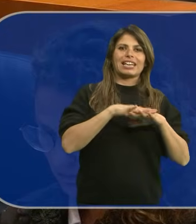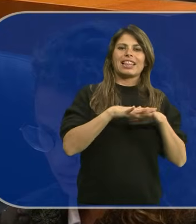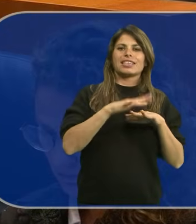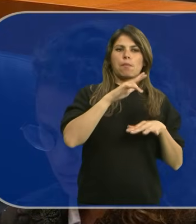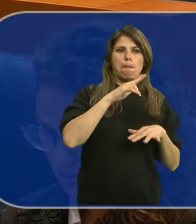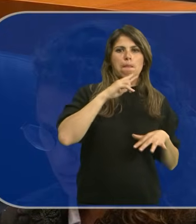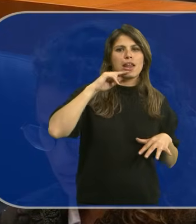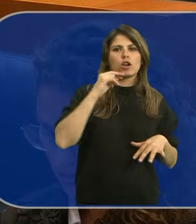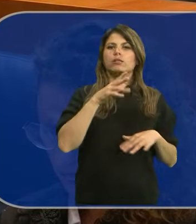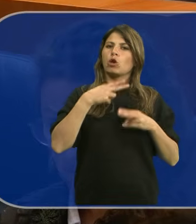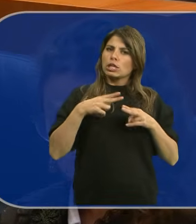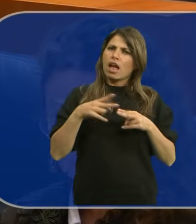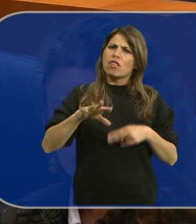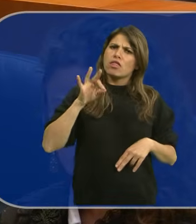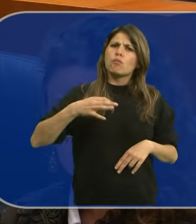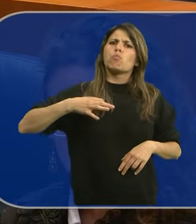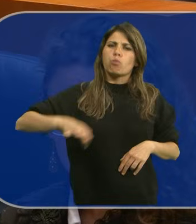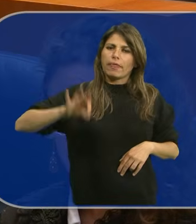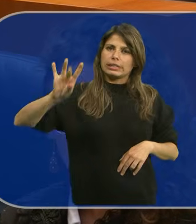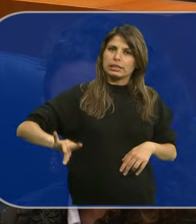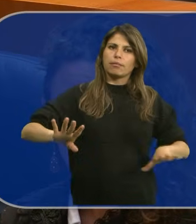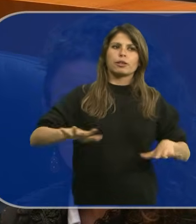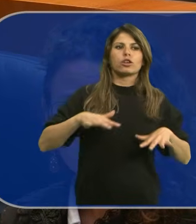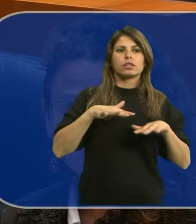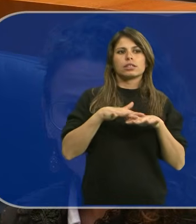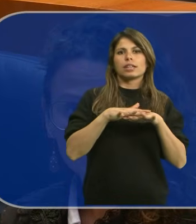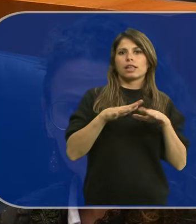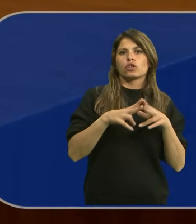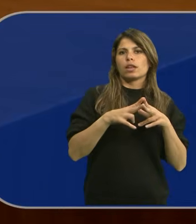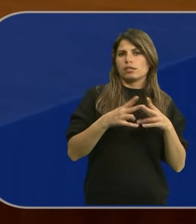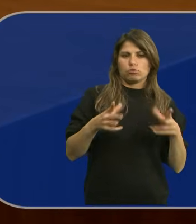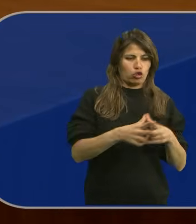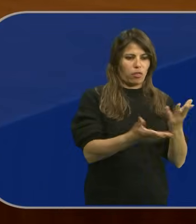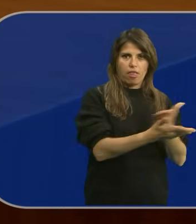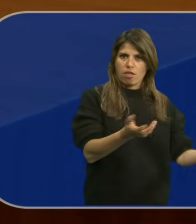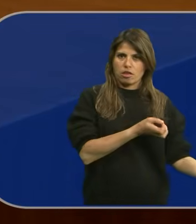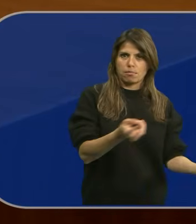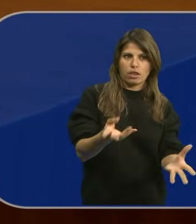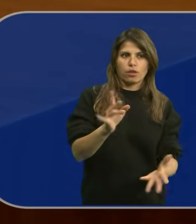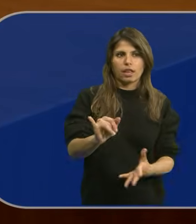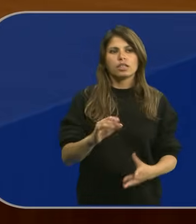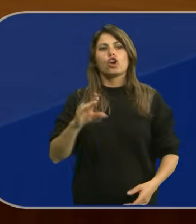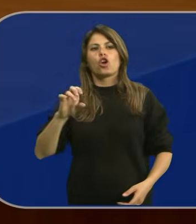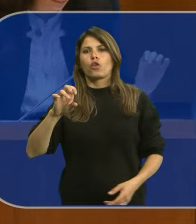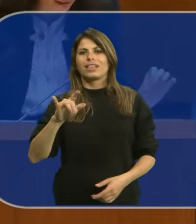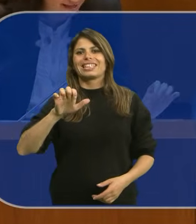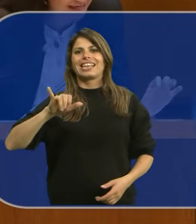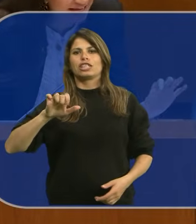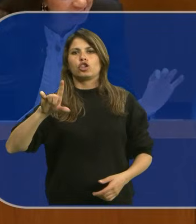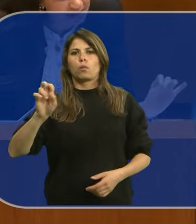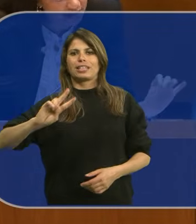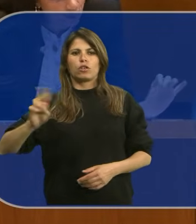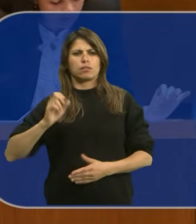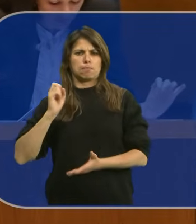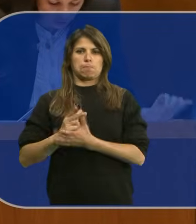la política puede decidir, pero en las redes sociales la sociedad se expresa. Y frente a ellos, el Condesa Eilo de Valladolid apostaba por